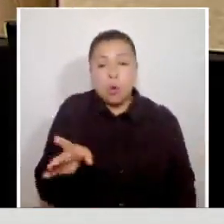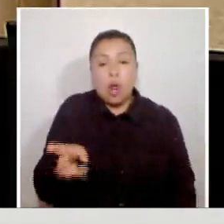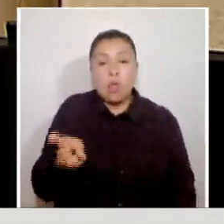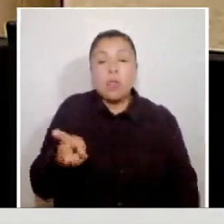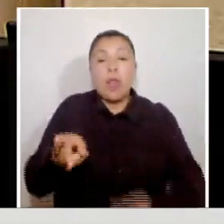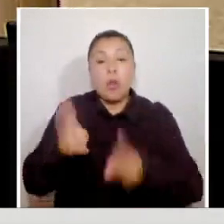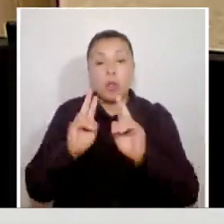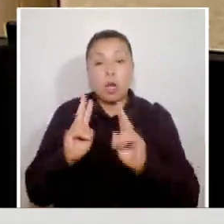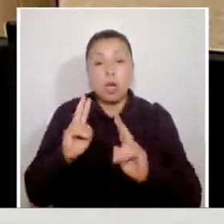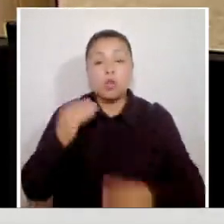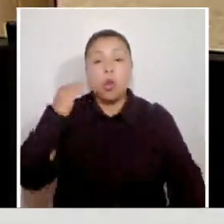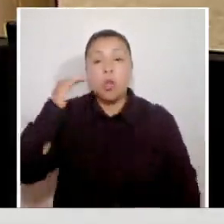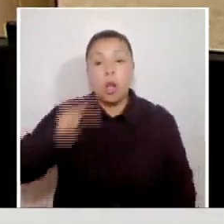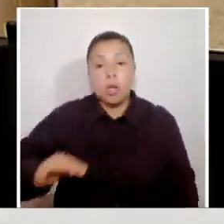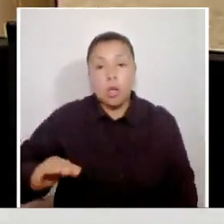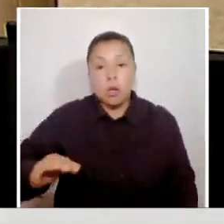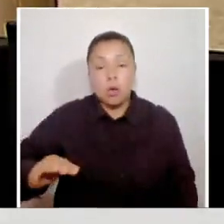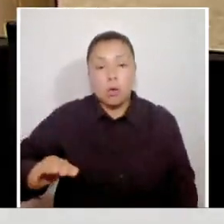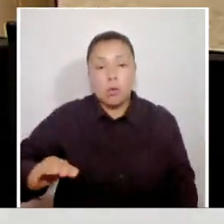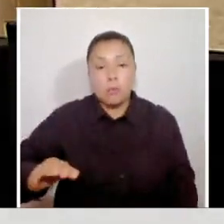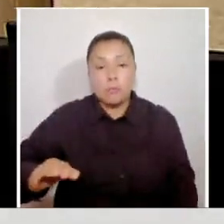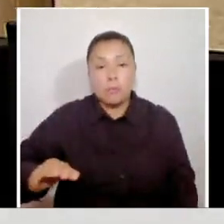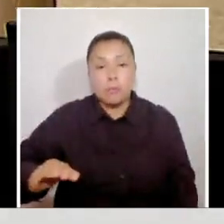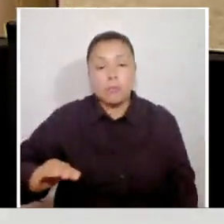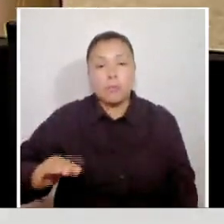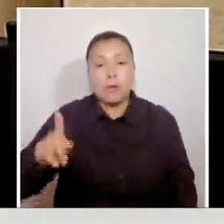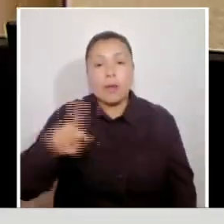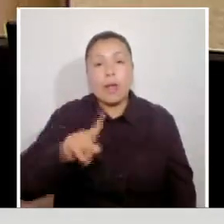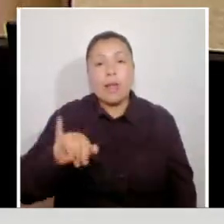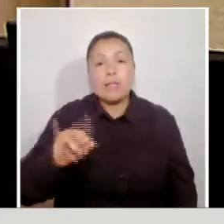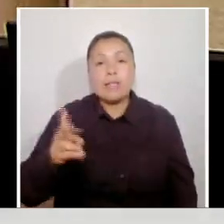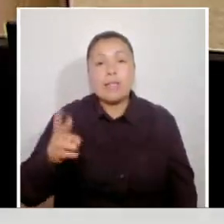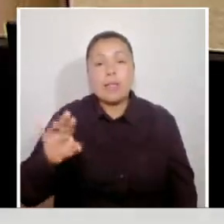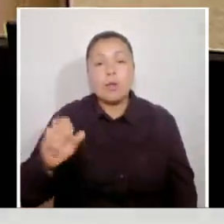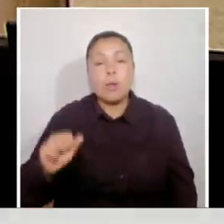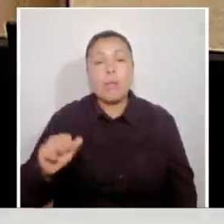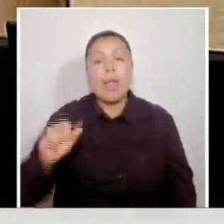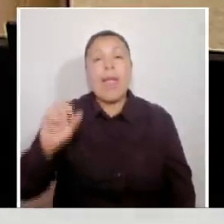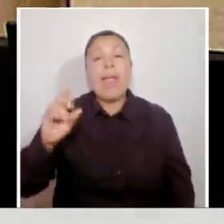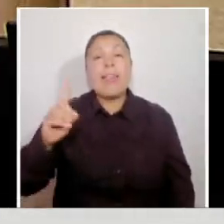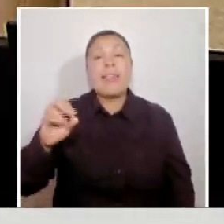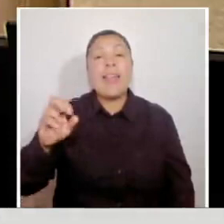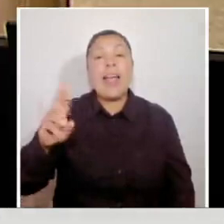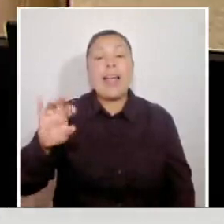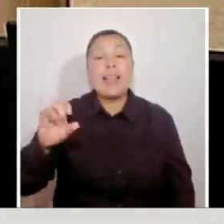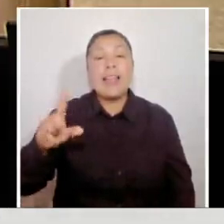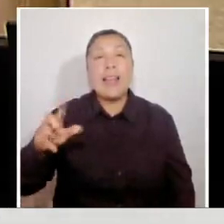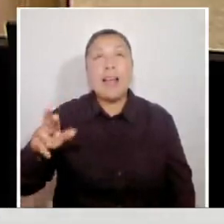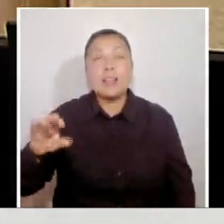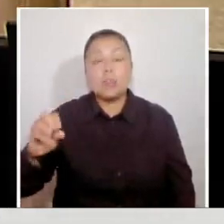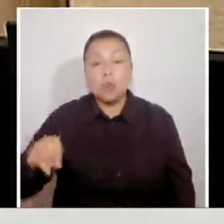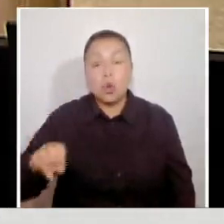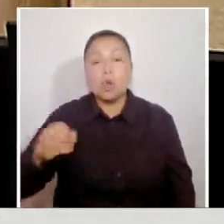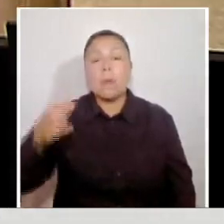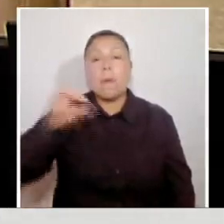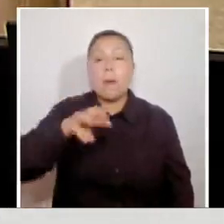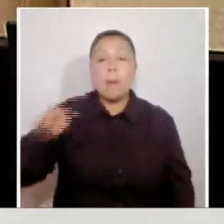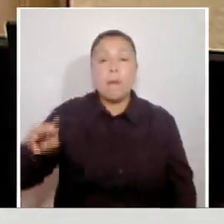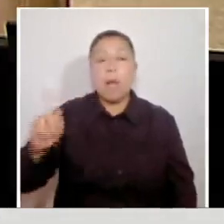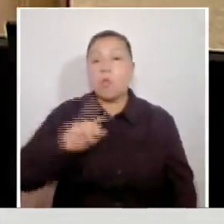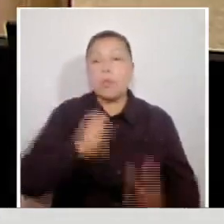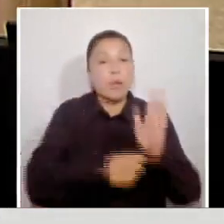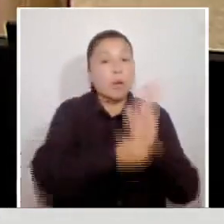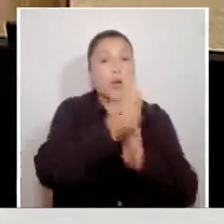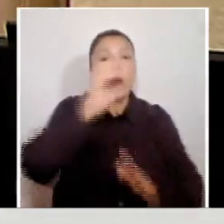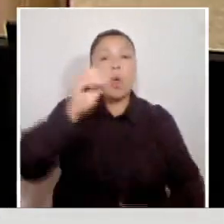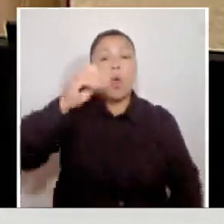la infancia el síndrome de alienación parental no está reconocido actualmente por la OMS